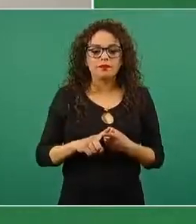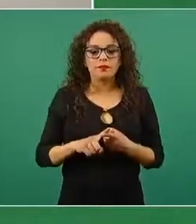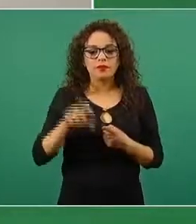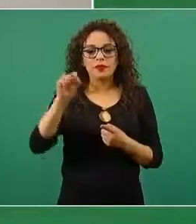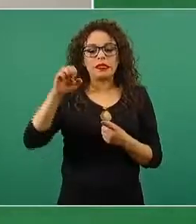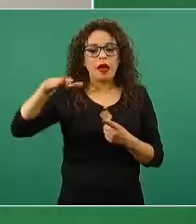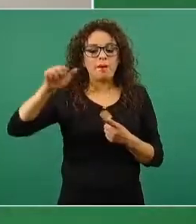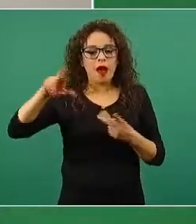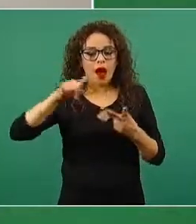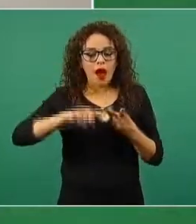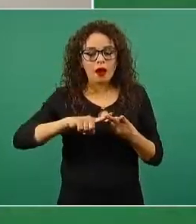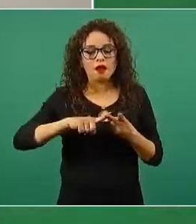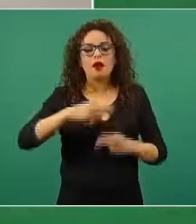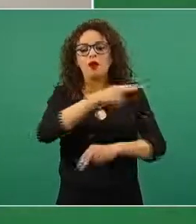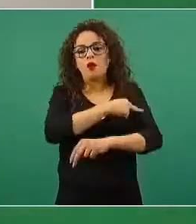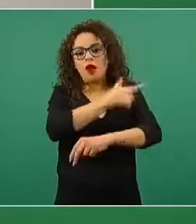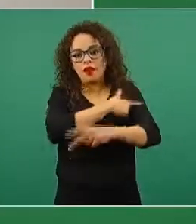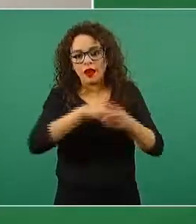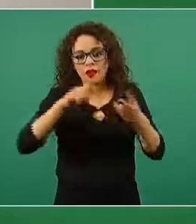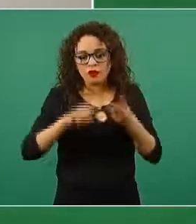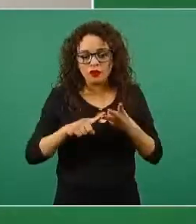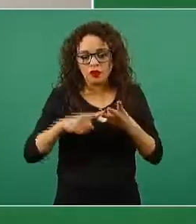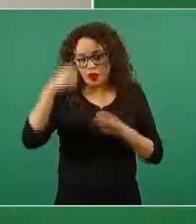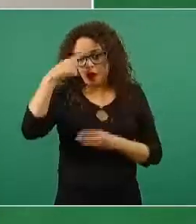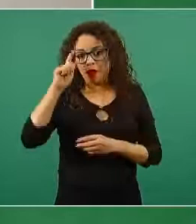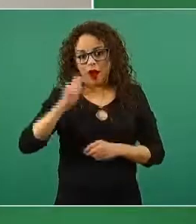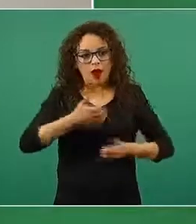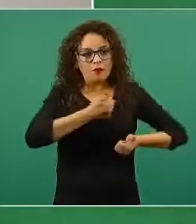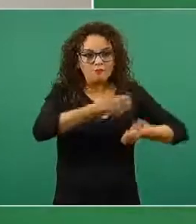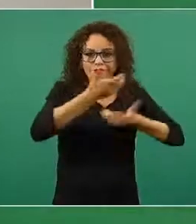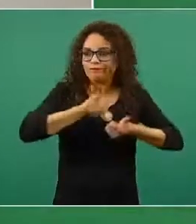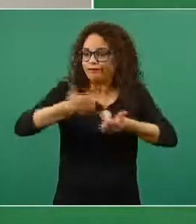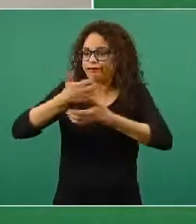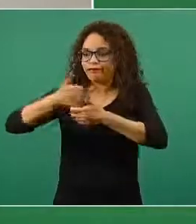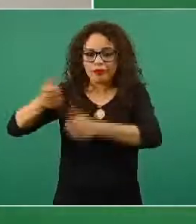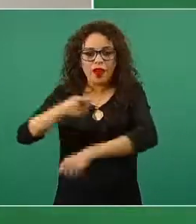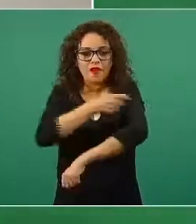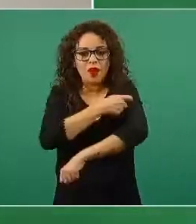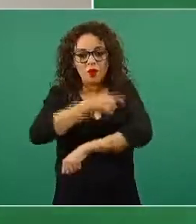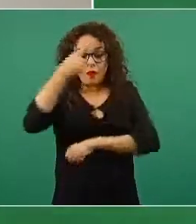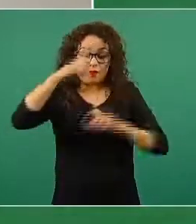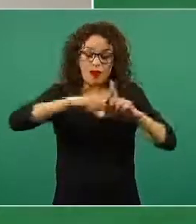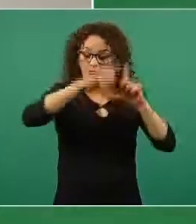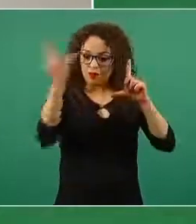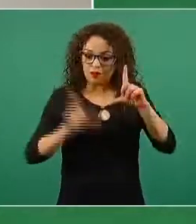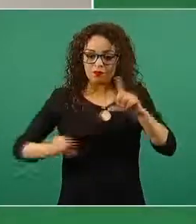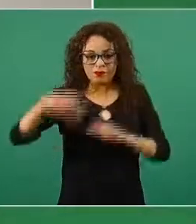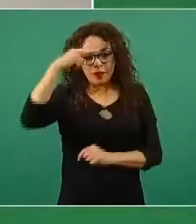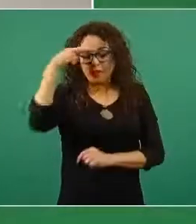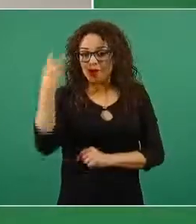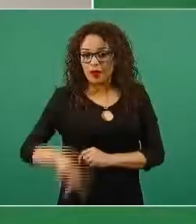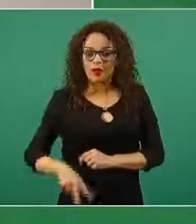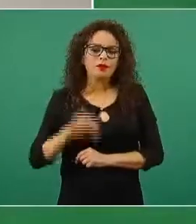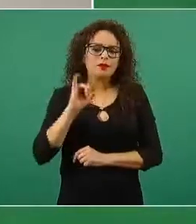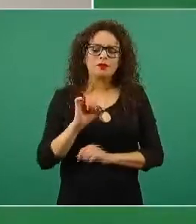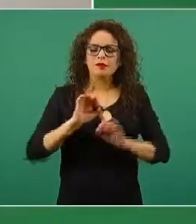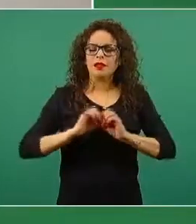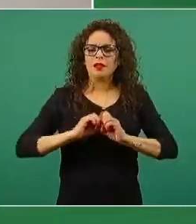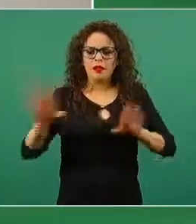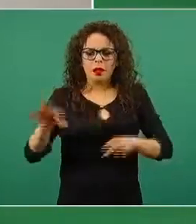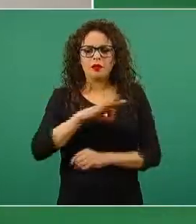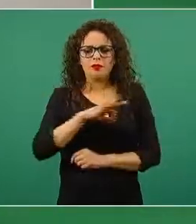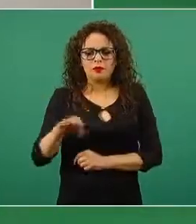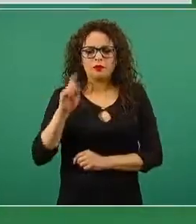Secretaría de Marina y la Guardia Nacional para la distribución de las vacunas a todo nuestro país. Sí es factible, Francisco, tener